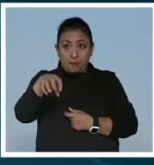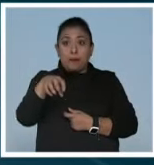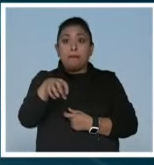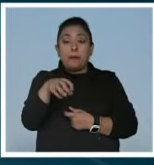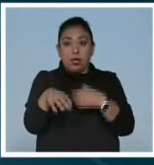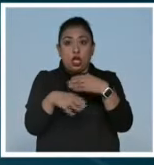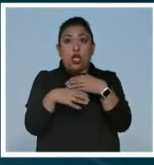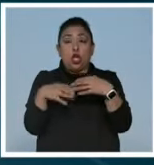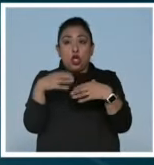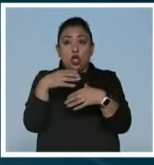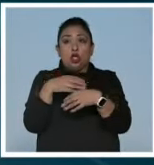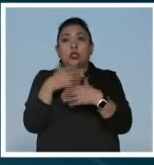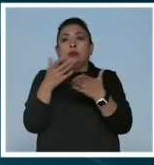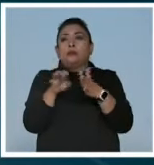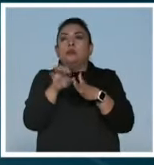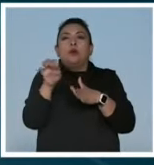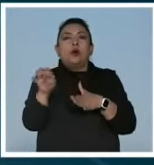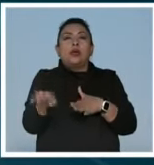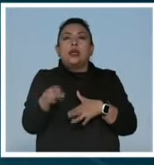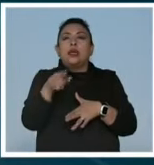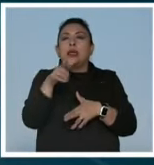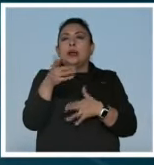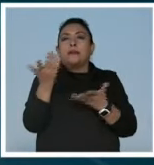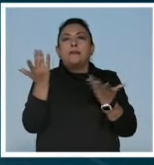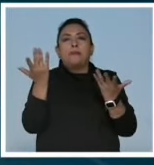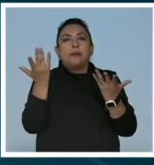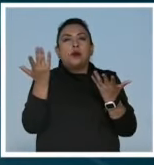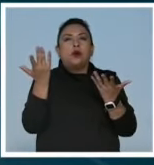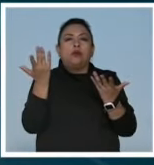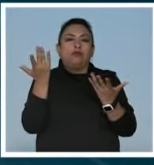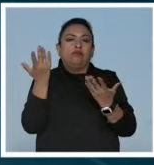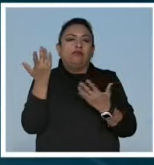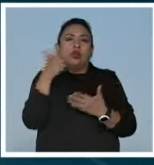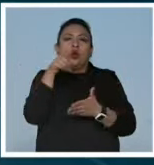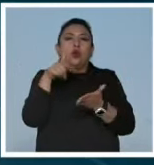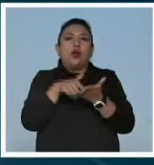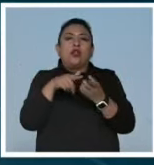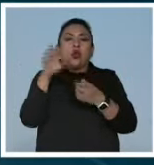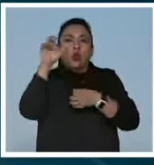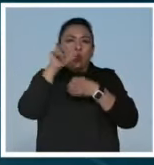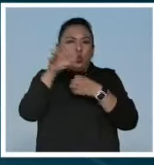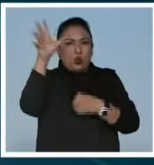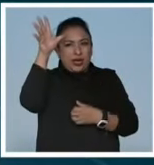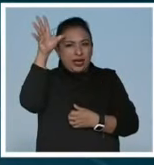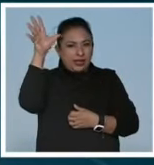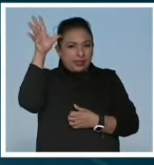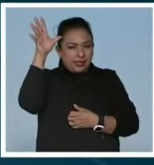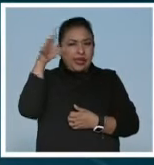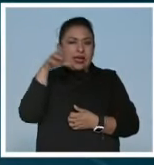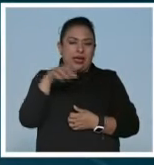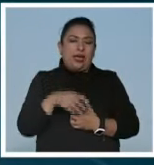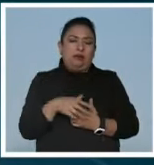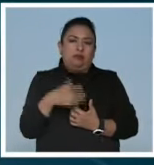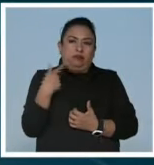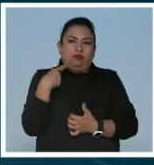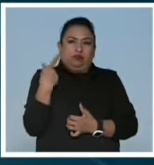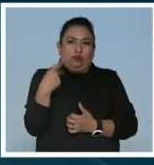existen algunos objetos que proceden, por ejemplo, que pertenecen, mejor dicho, a la cultura azteca, a la cultura mexica, ¿no?, que